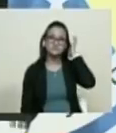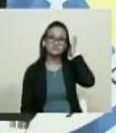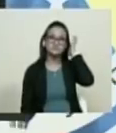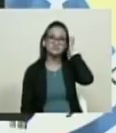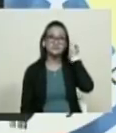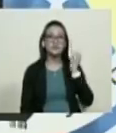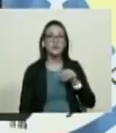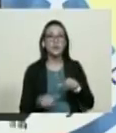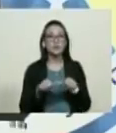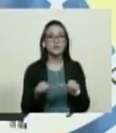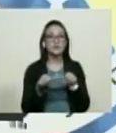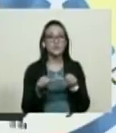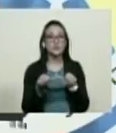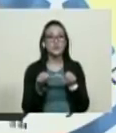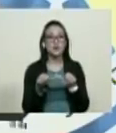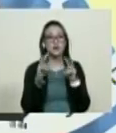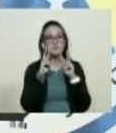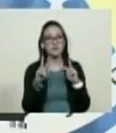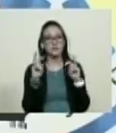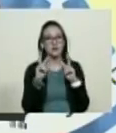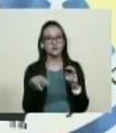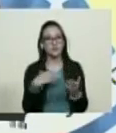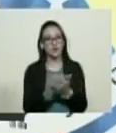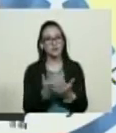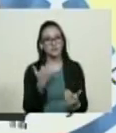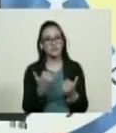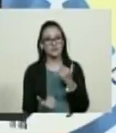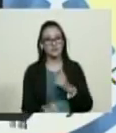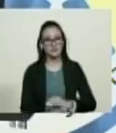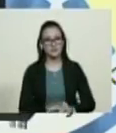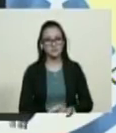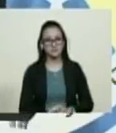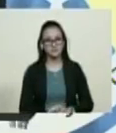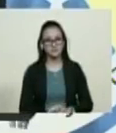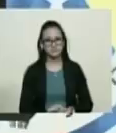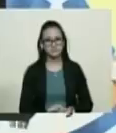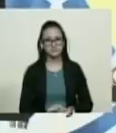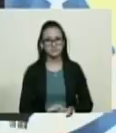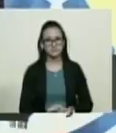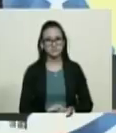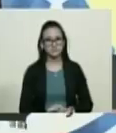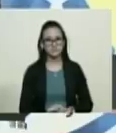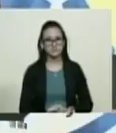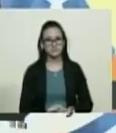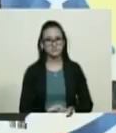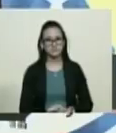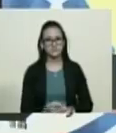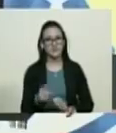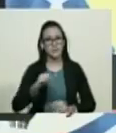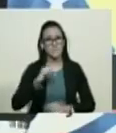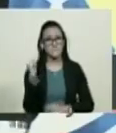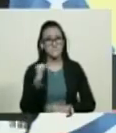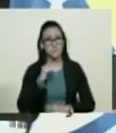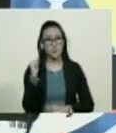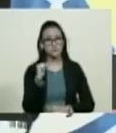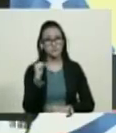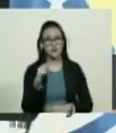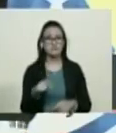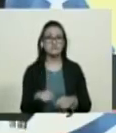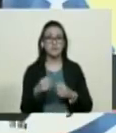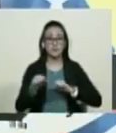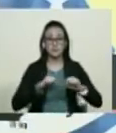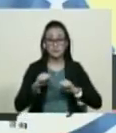la investigación a llegar al fondo. La impunidad ahorca la acción policial y fracasa la